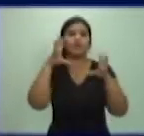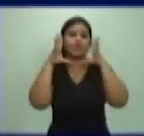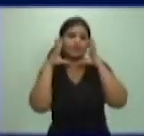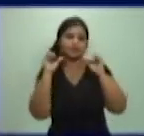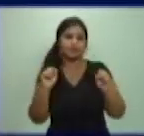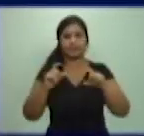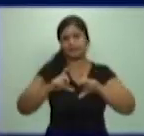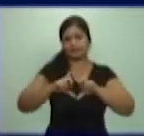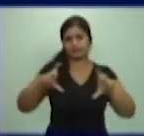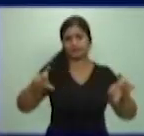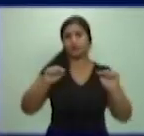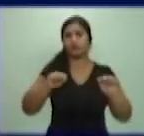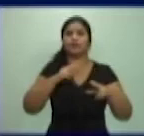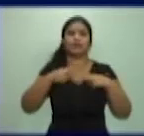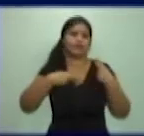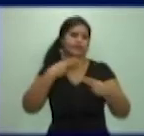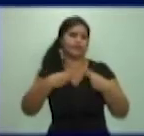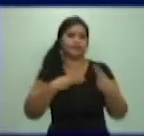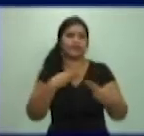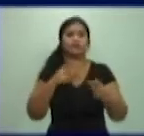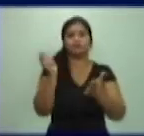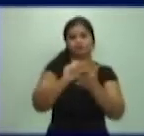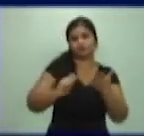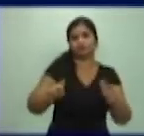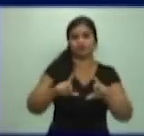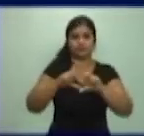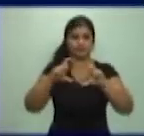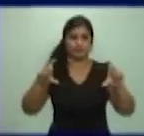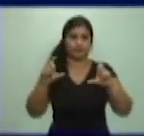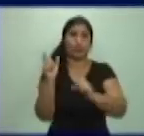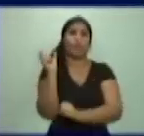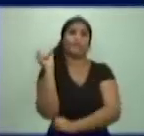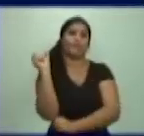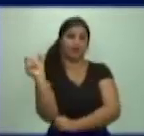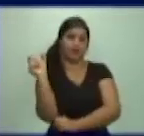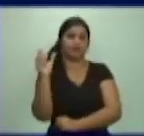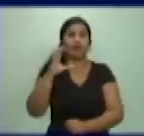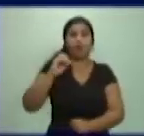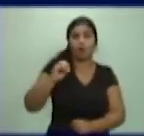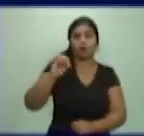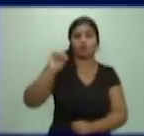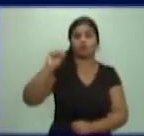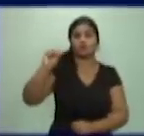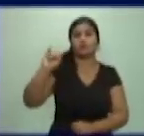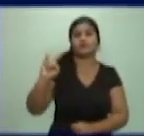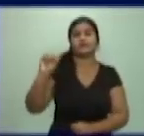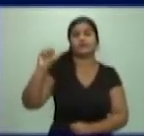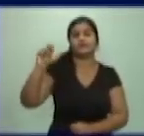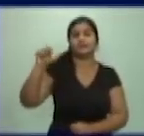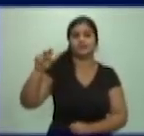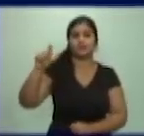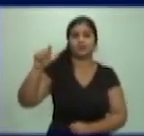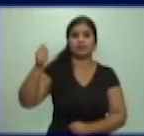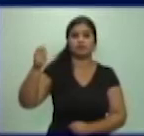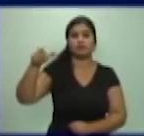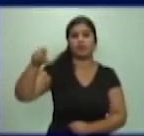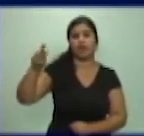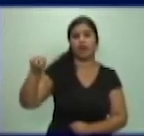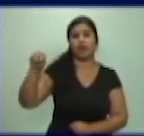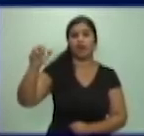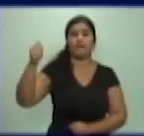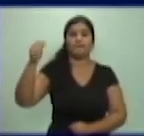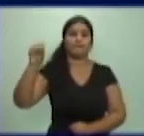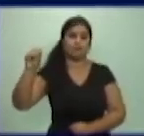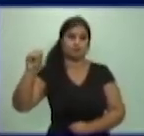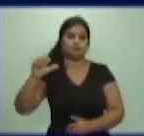para construirlo. A través de palabras o sintagmas, que es lo que garantiza la cohesión del texto. Y